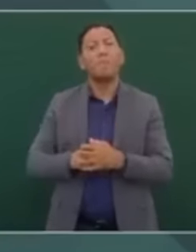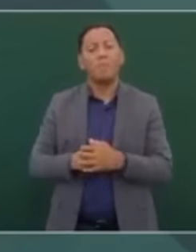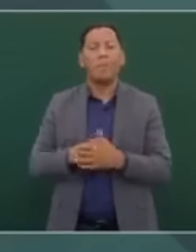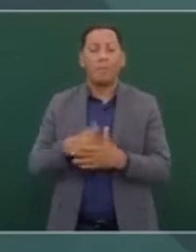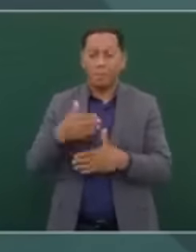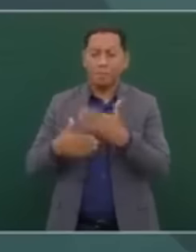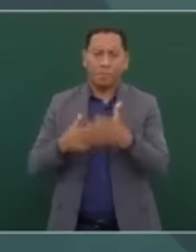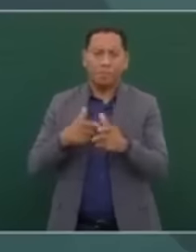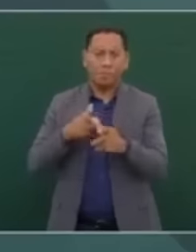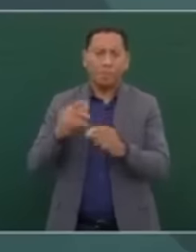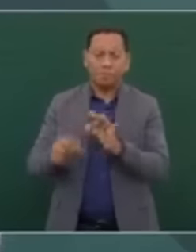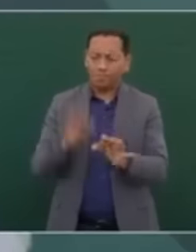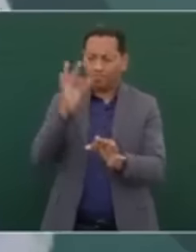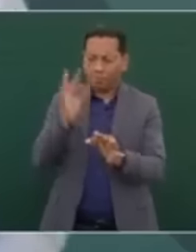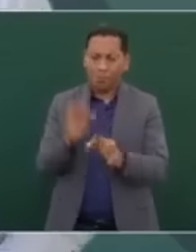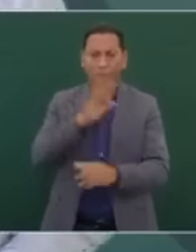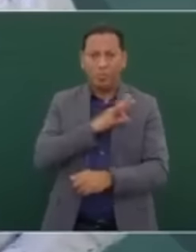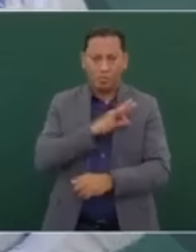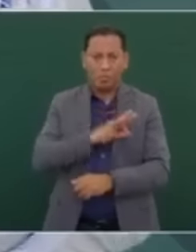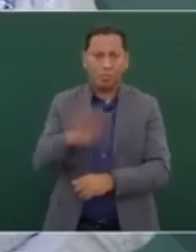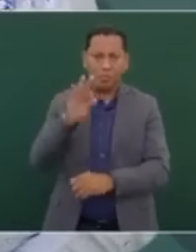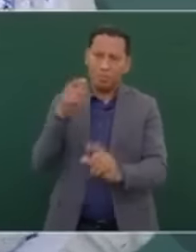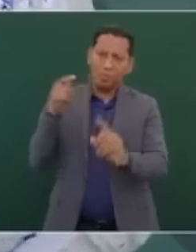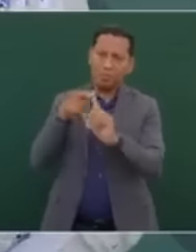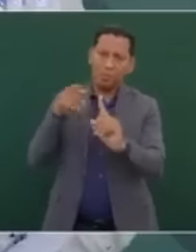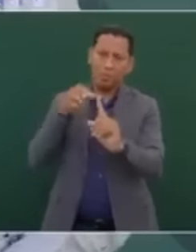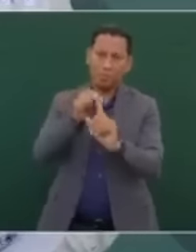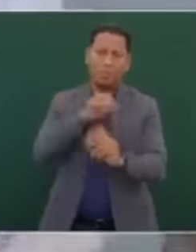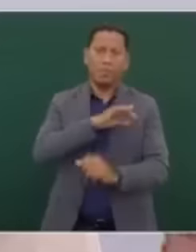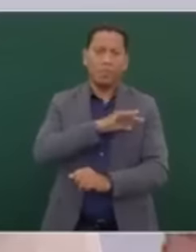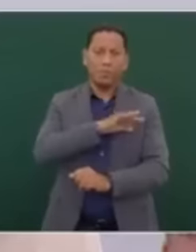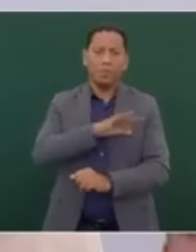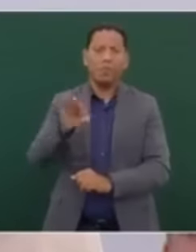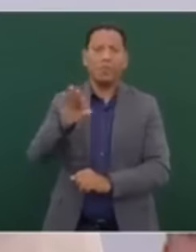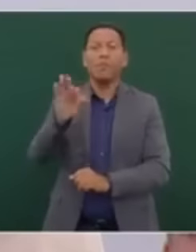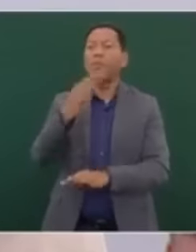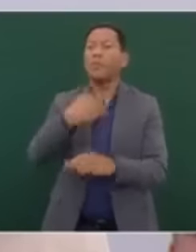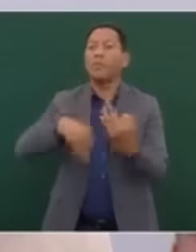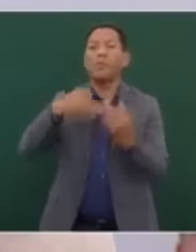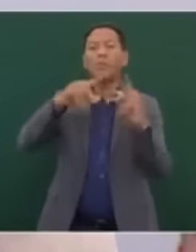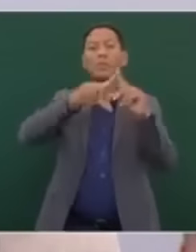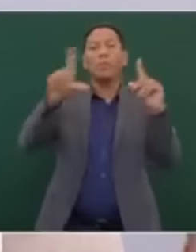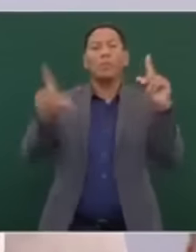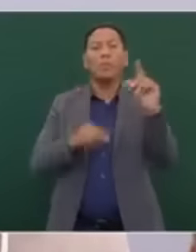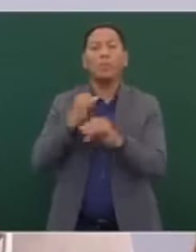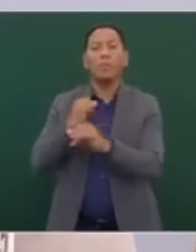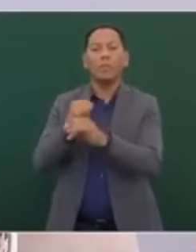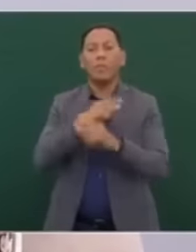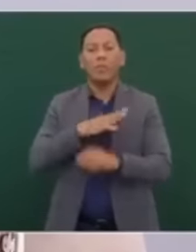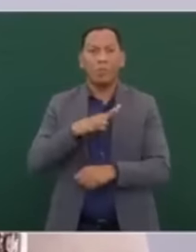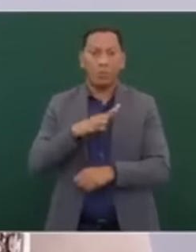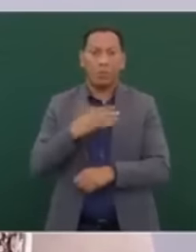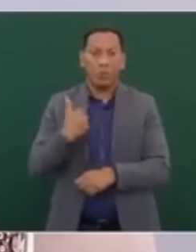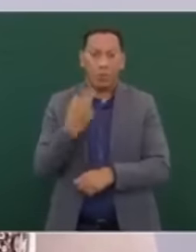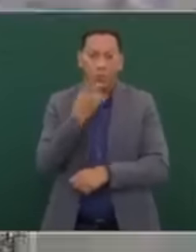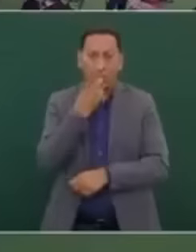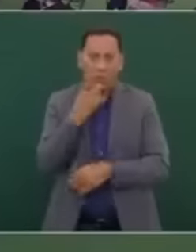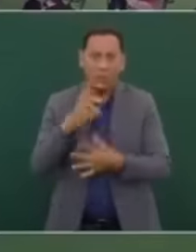vamos a cumplir con el propósito de que haya internet para todos. Y esto lo digo